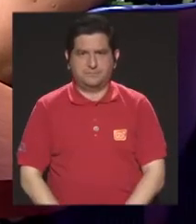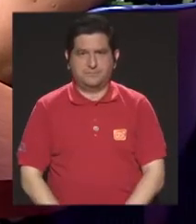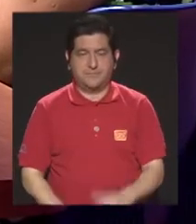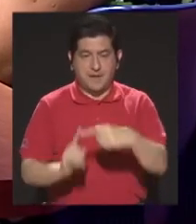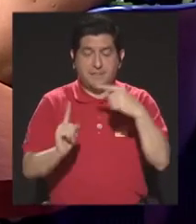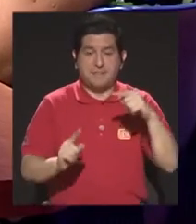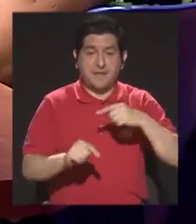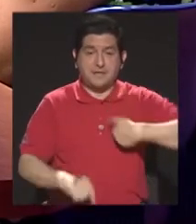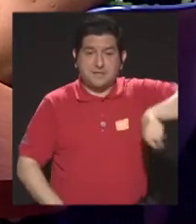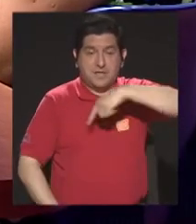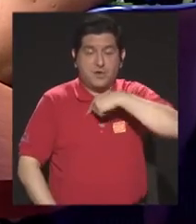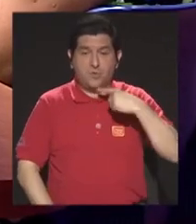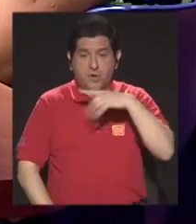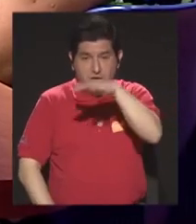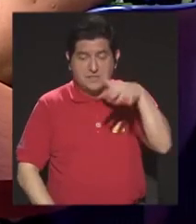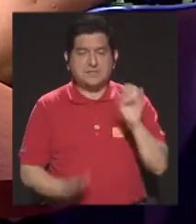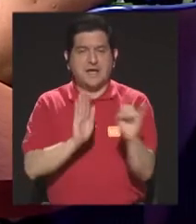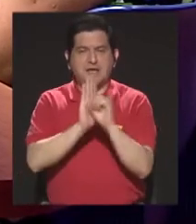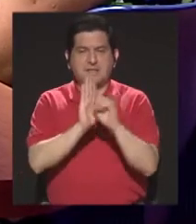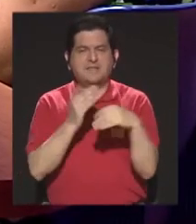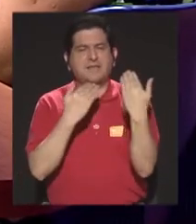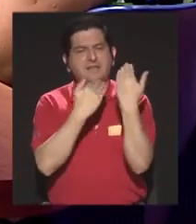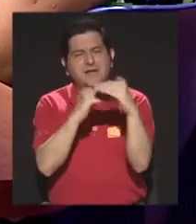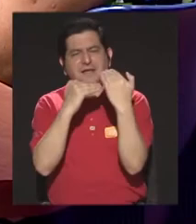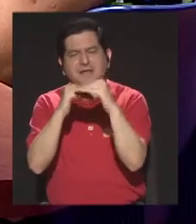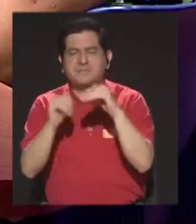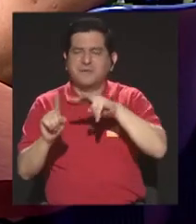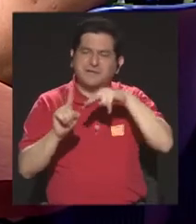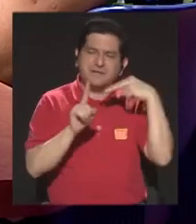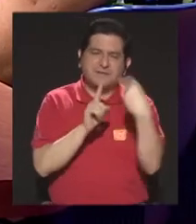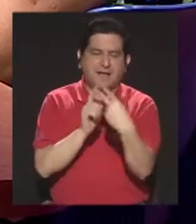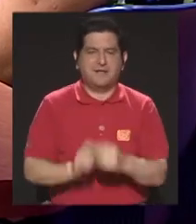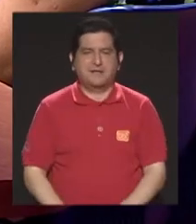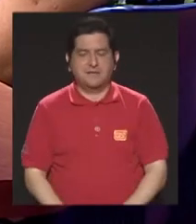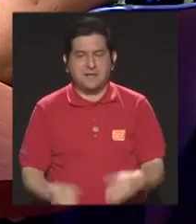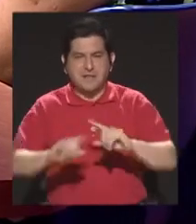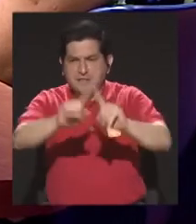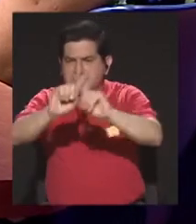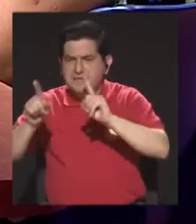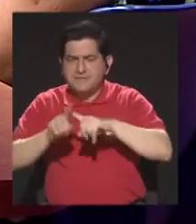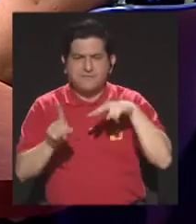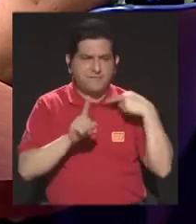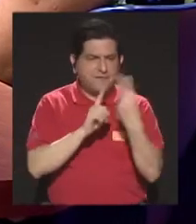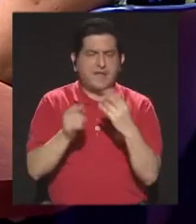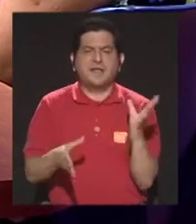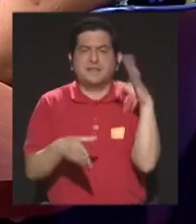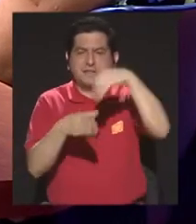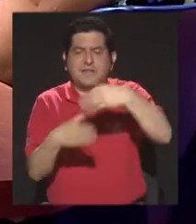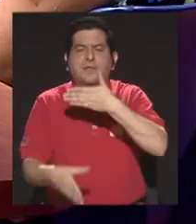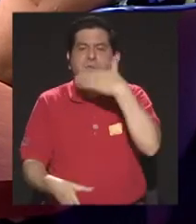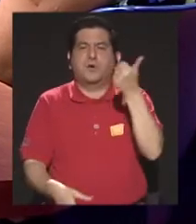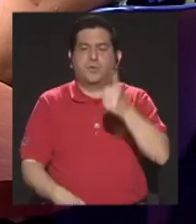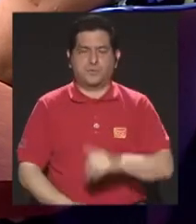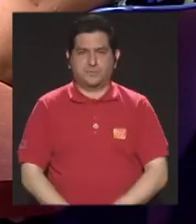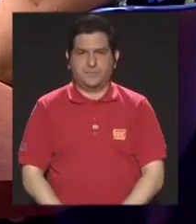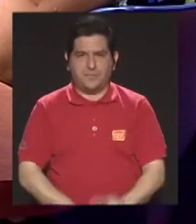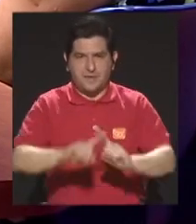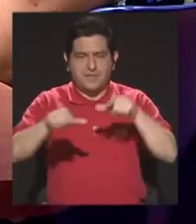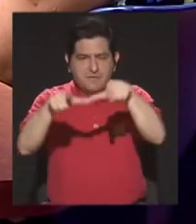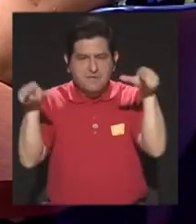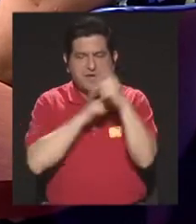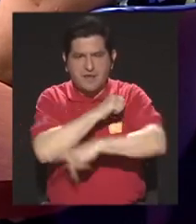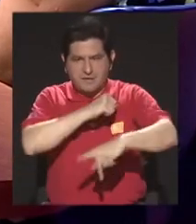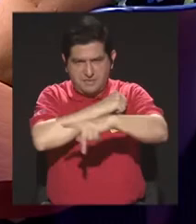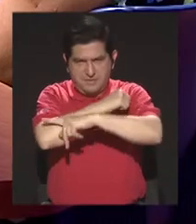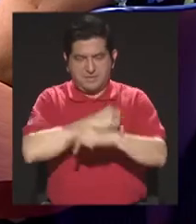nuestra realidad y desde nuestras identidades estamos un poco limitados en perspectiva. Entonces, entre más distintas perspectivas podamos incorporar, mejor. Distintos lugares del